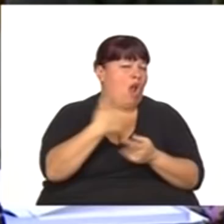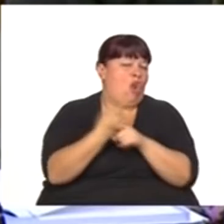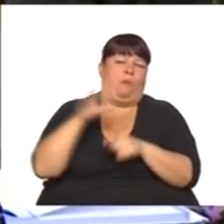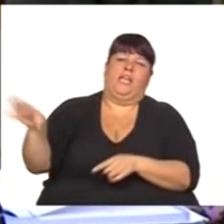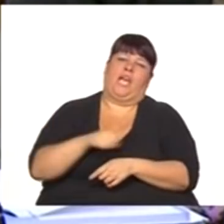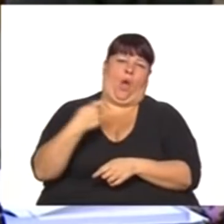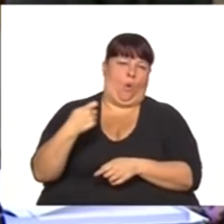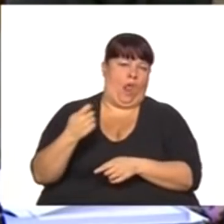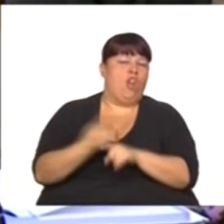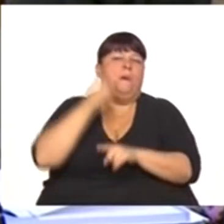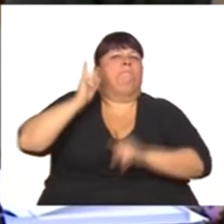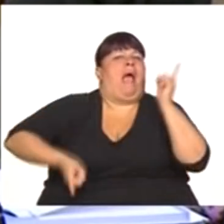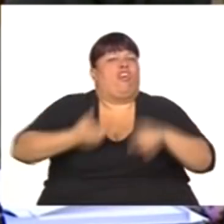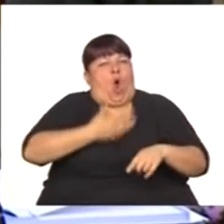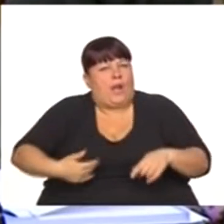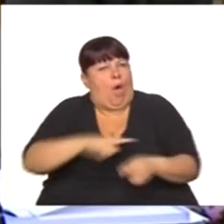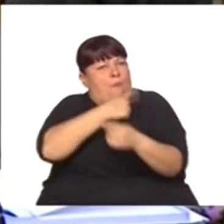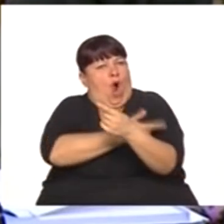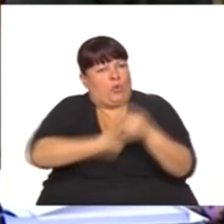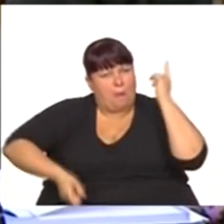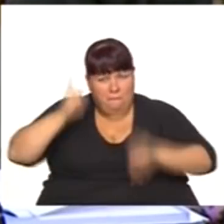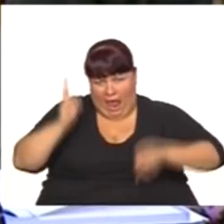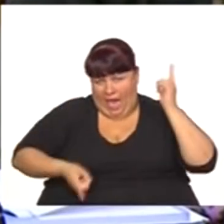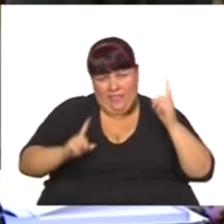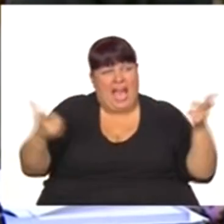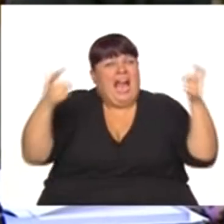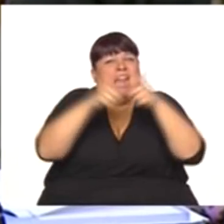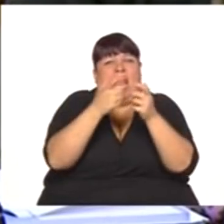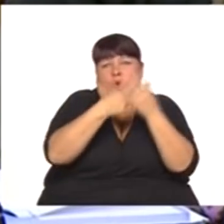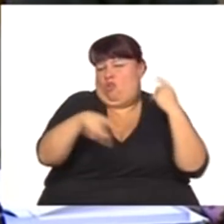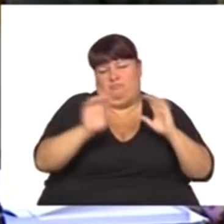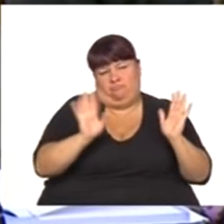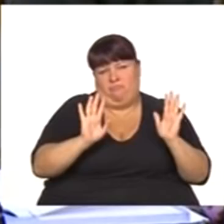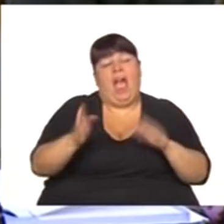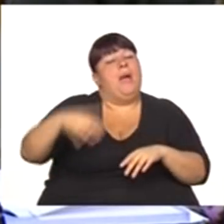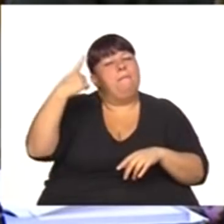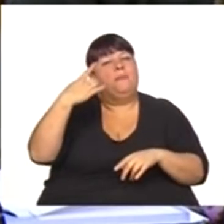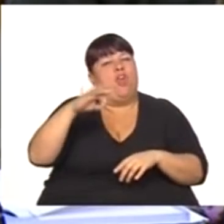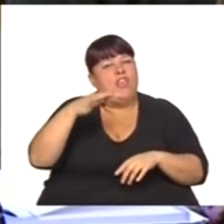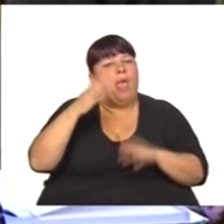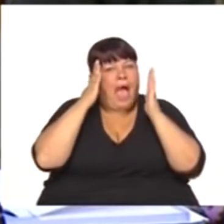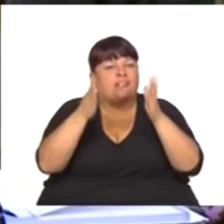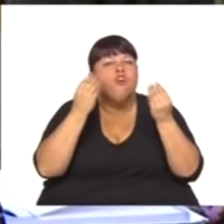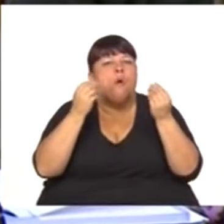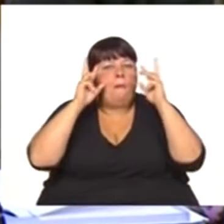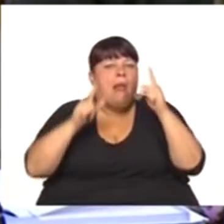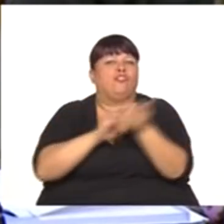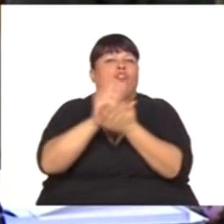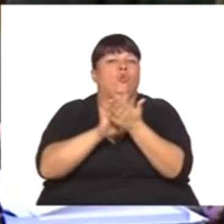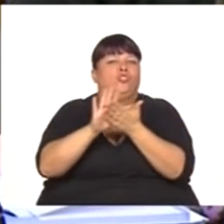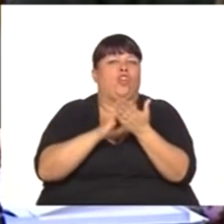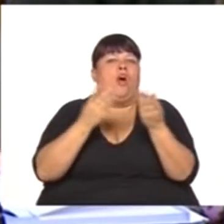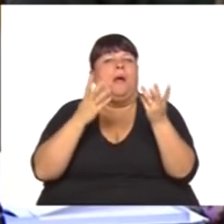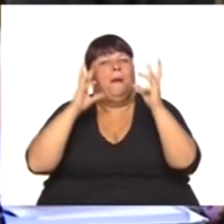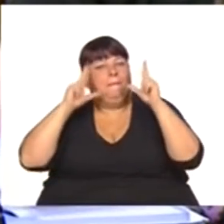No lo pueden determinar los gobernadores y el Poder Ejecutivo reuniéndose en un lugar. Antes tendrían que haberse dedicado a ver cómo se resuelve la Copa de